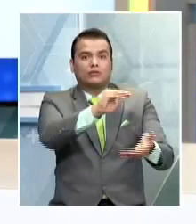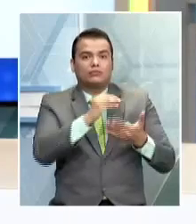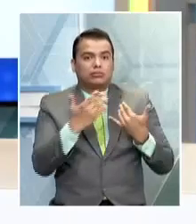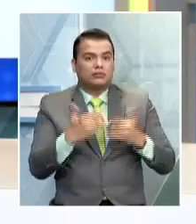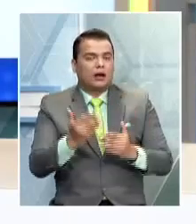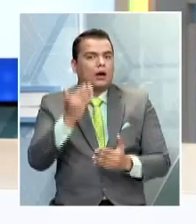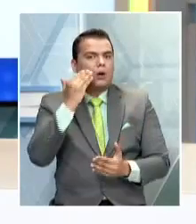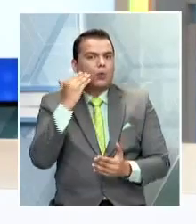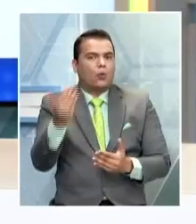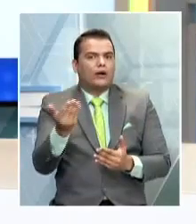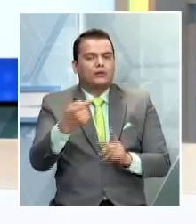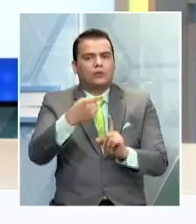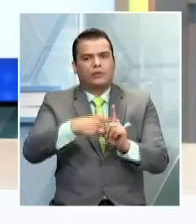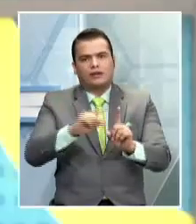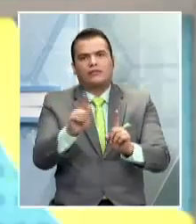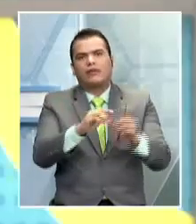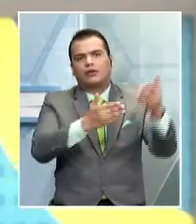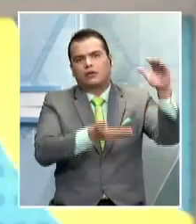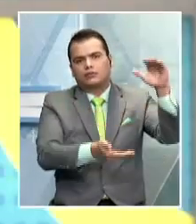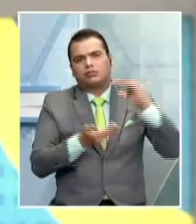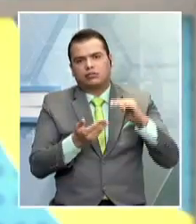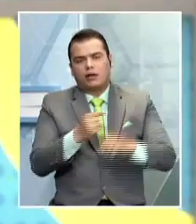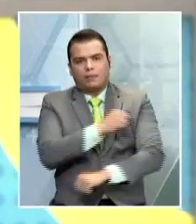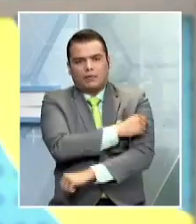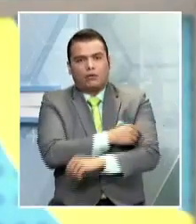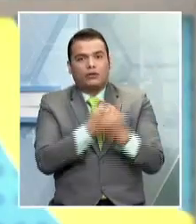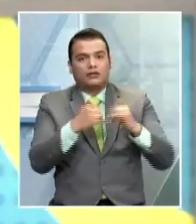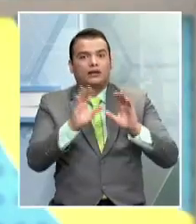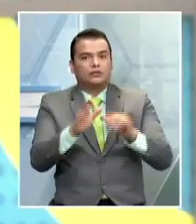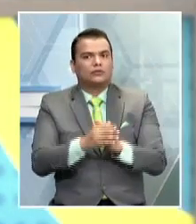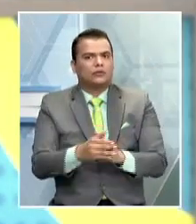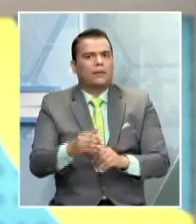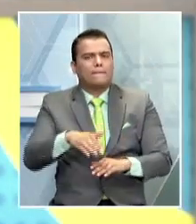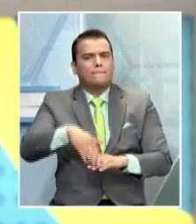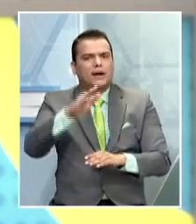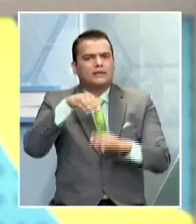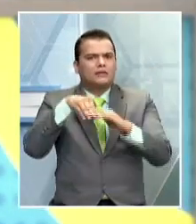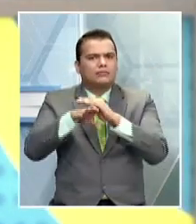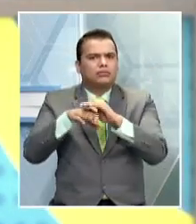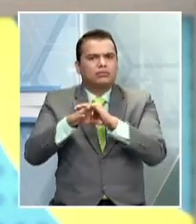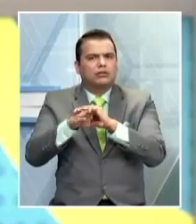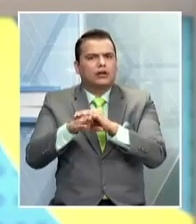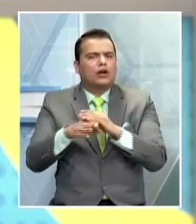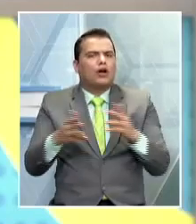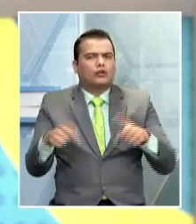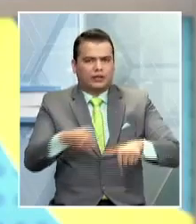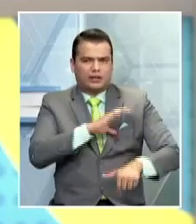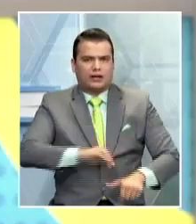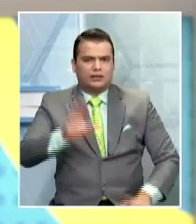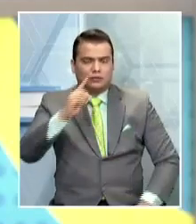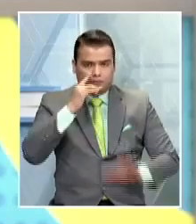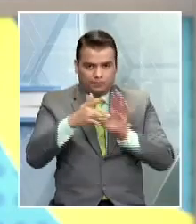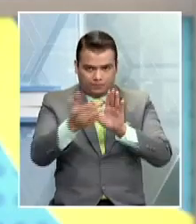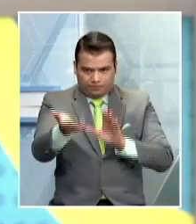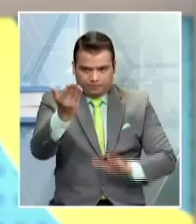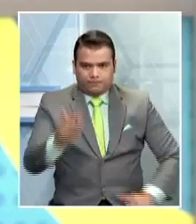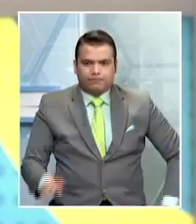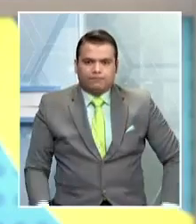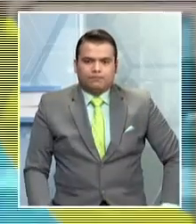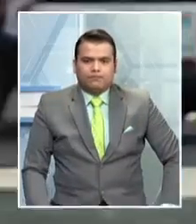espera lleguen al Valle del Cauca en el mes de febrero. El principal centro de acopio será Cali. Jairo Zapata, buenas tardes. Usted adelante con el reporte.